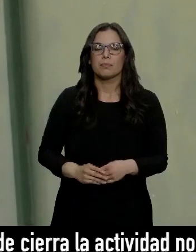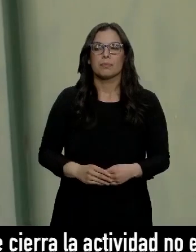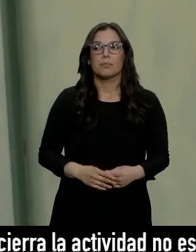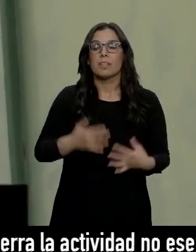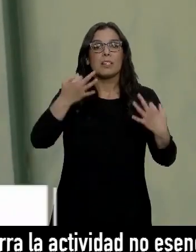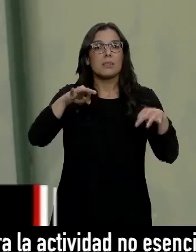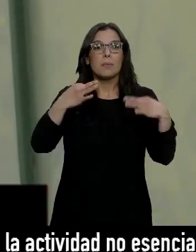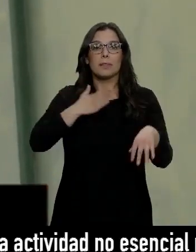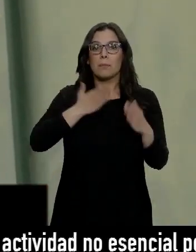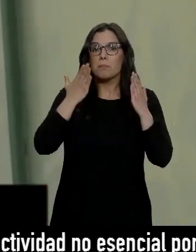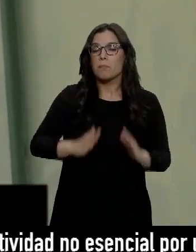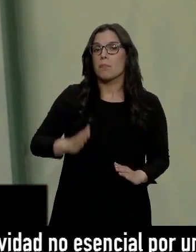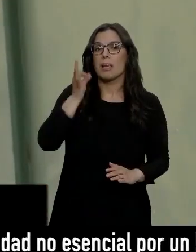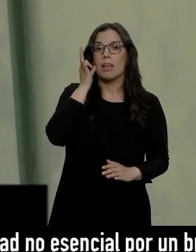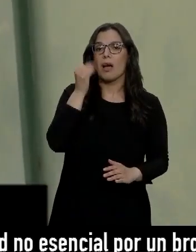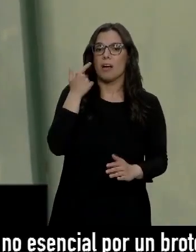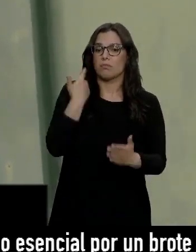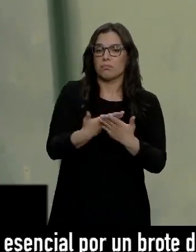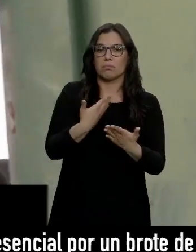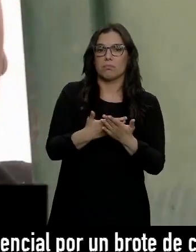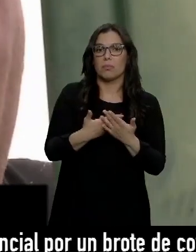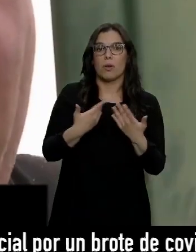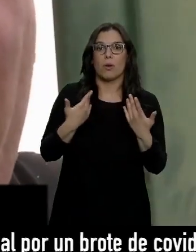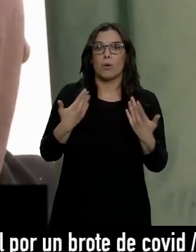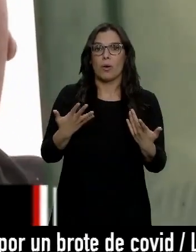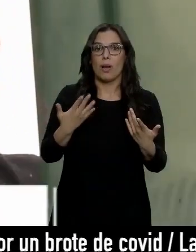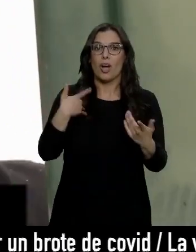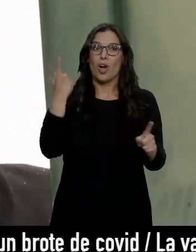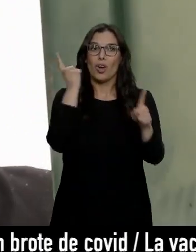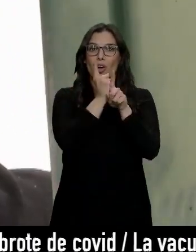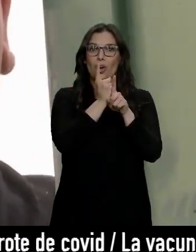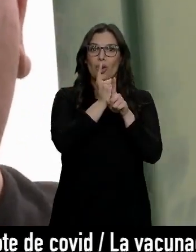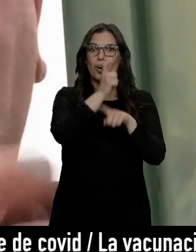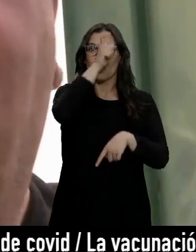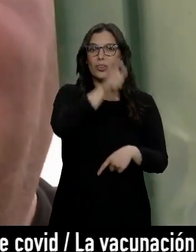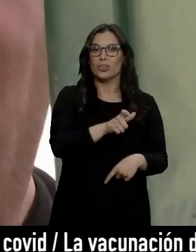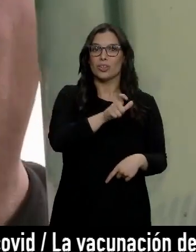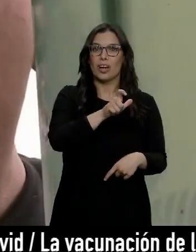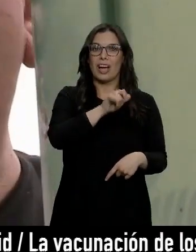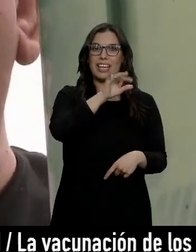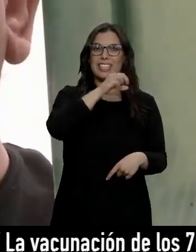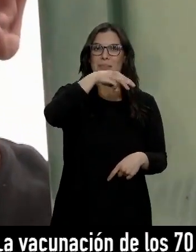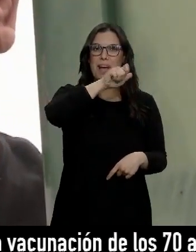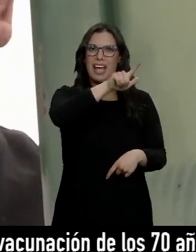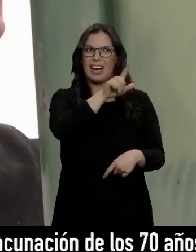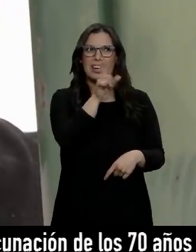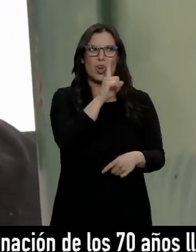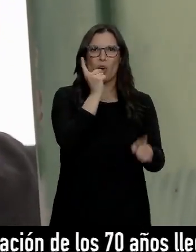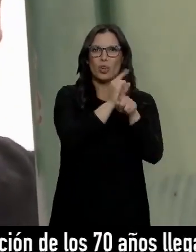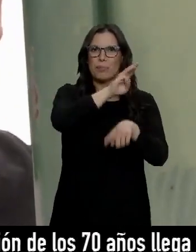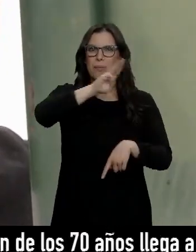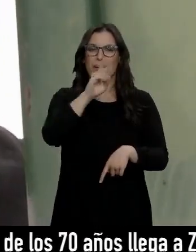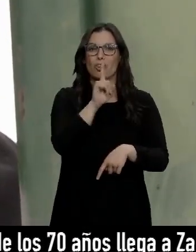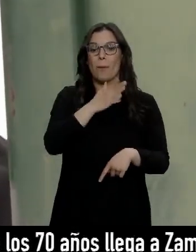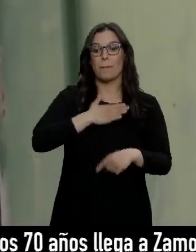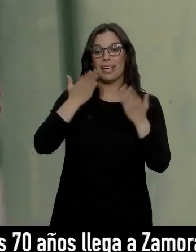Simplemente mi hija lo que ha querido y ha demostrado, no es contra Ismael, no lo entiende, no es contra el PP, no ha sido contra nadie. O sea,